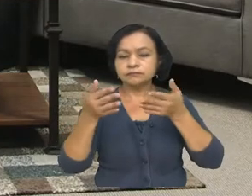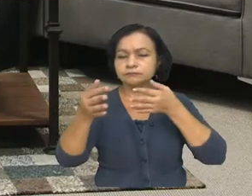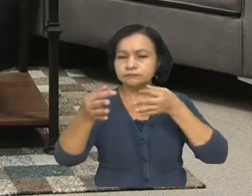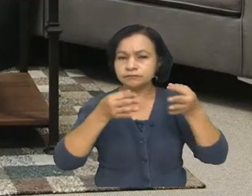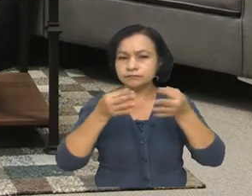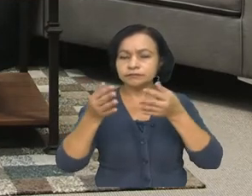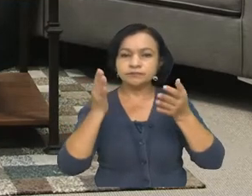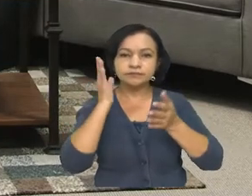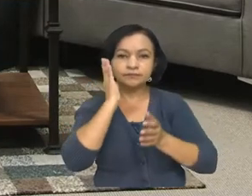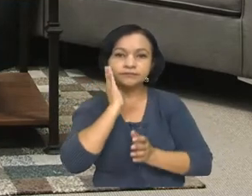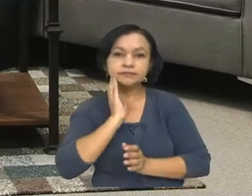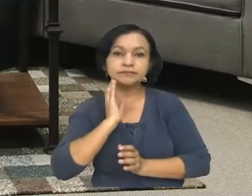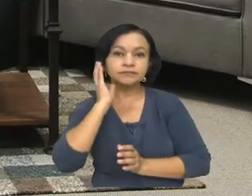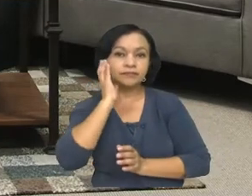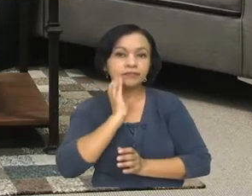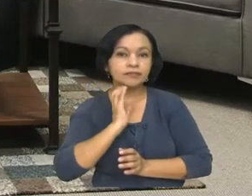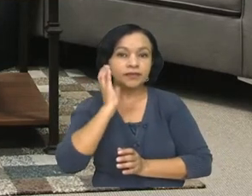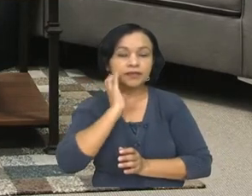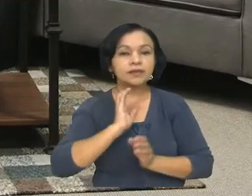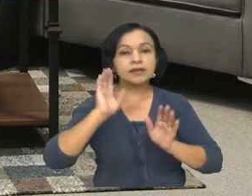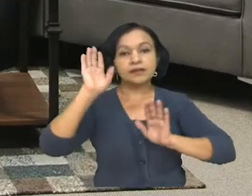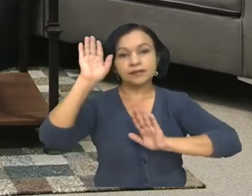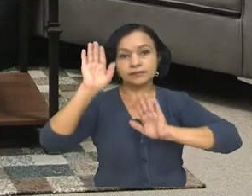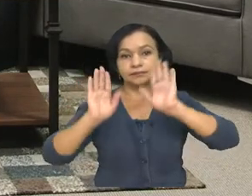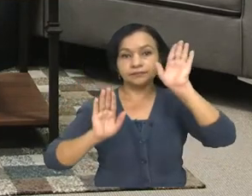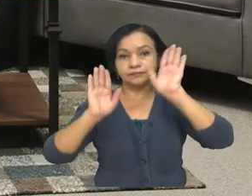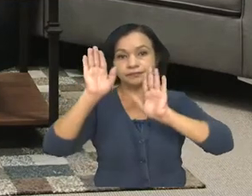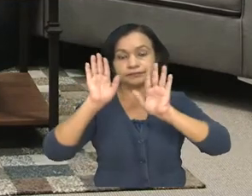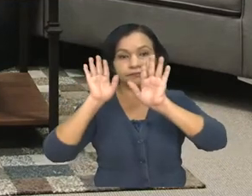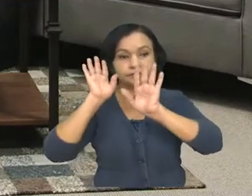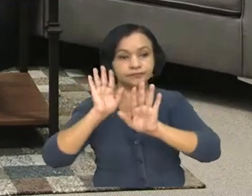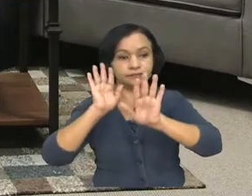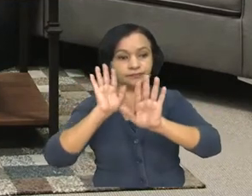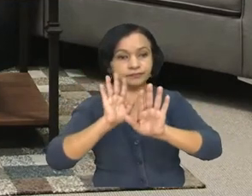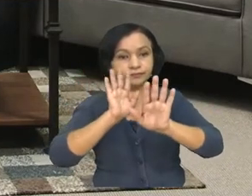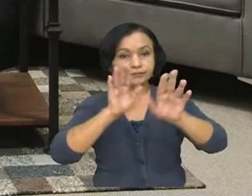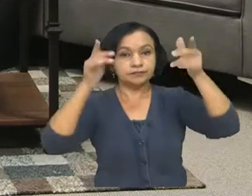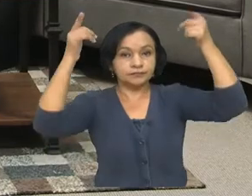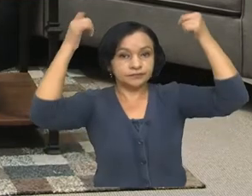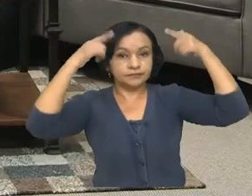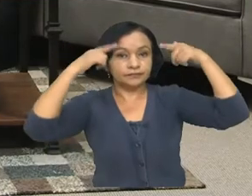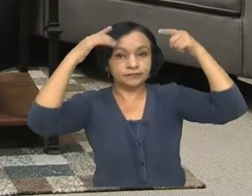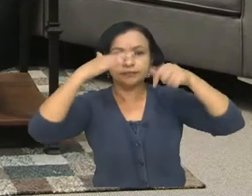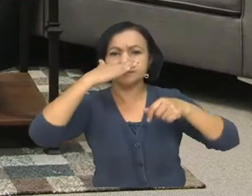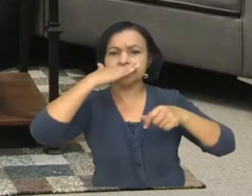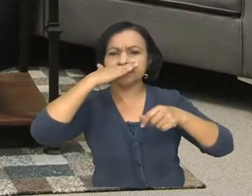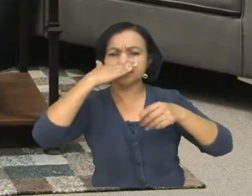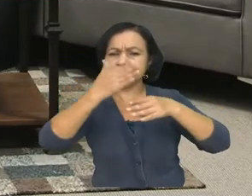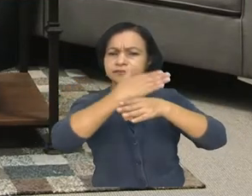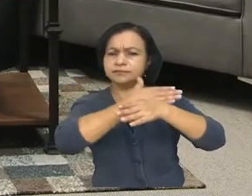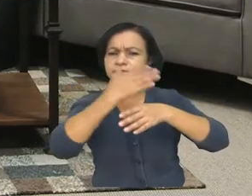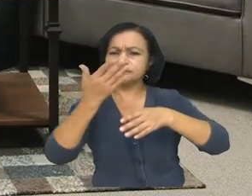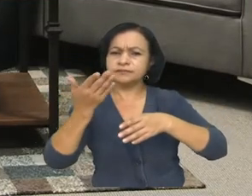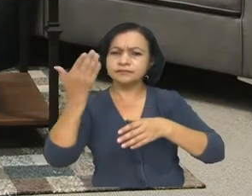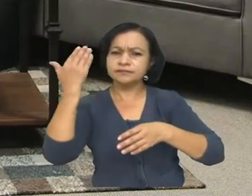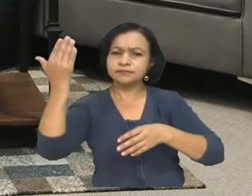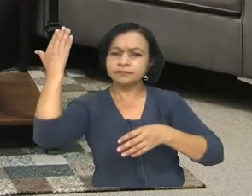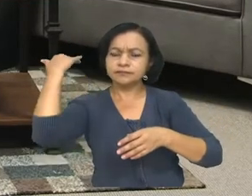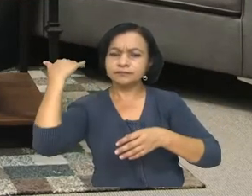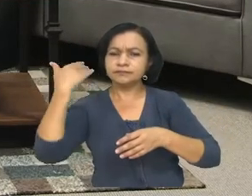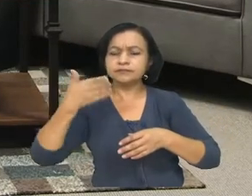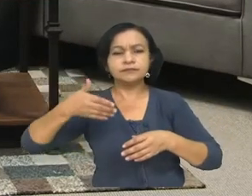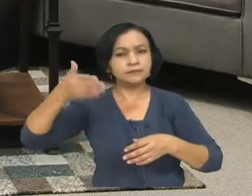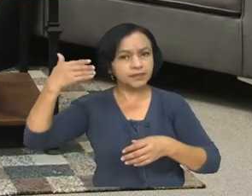esa experiencia de participar en el repliegue. Pero usted en realidad, cuando